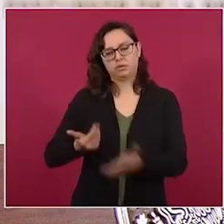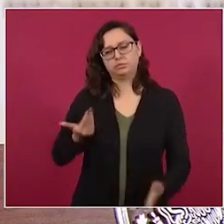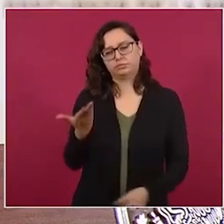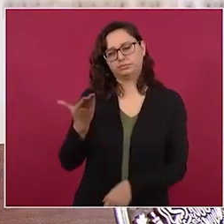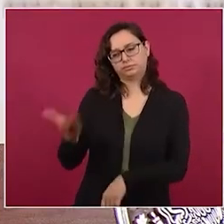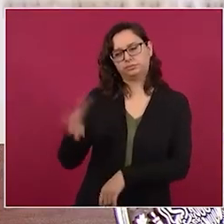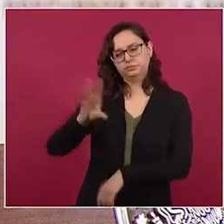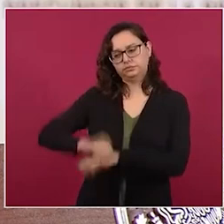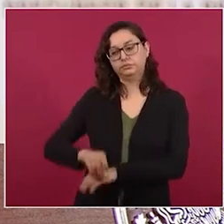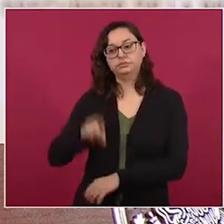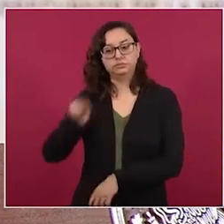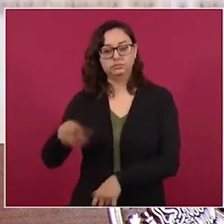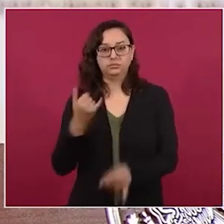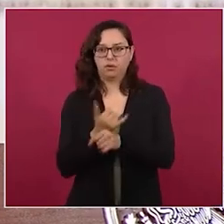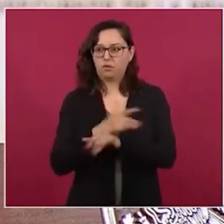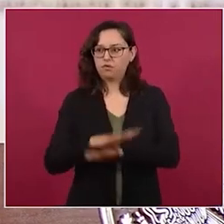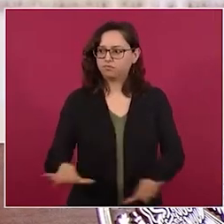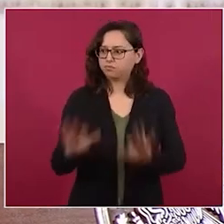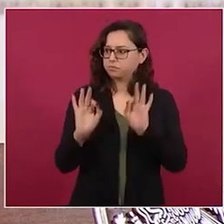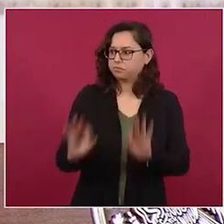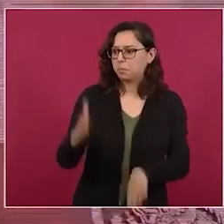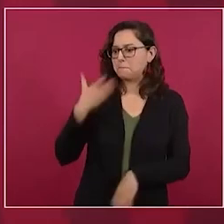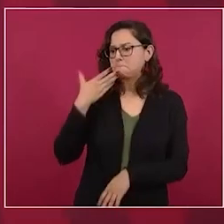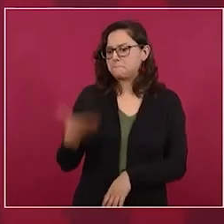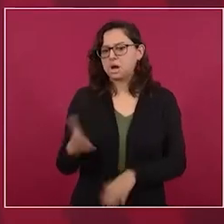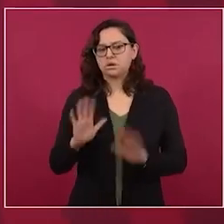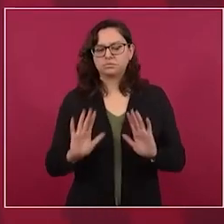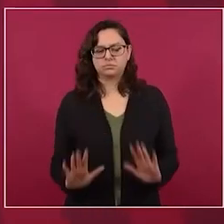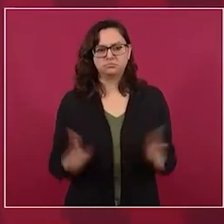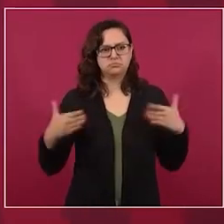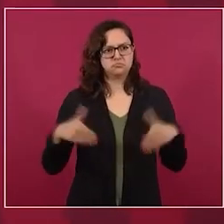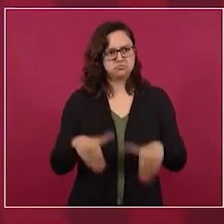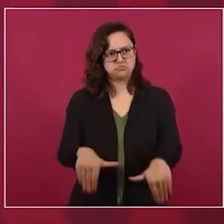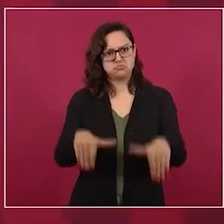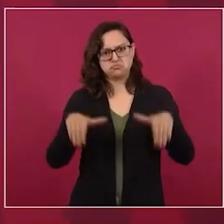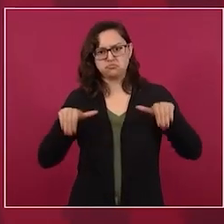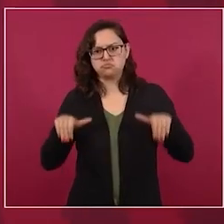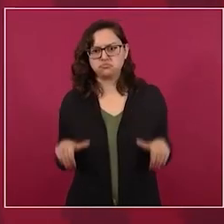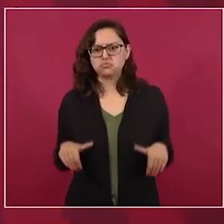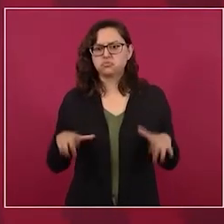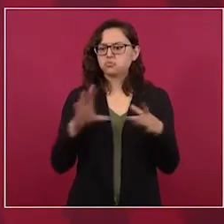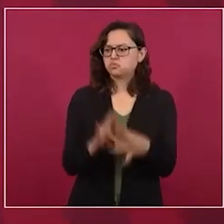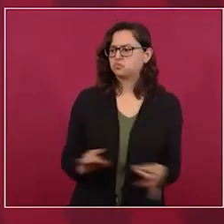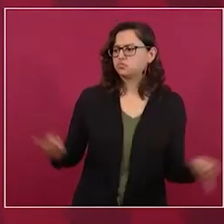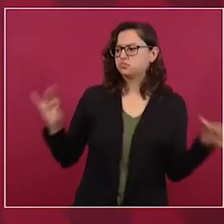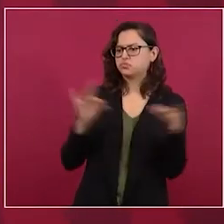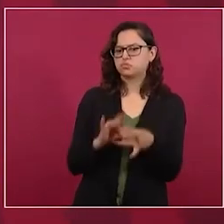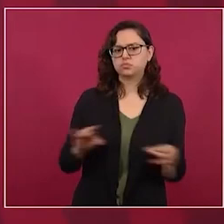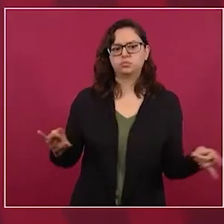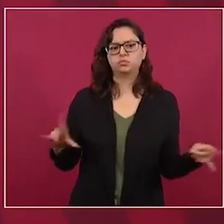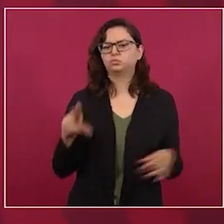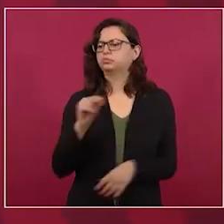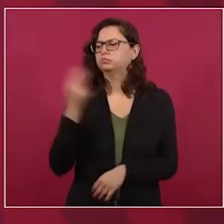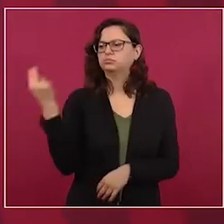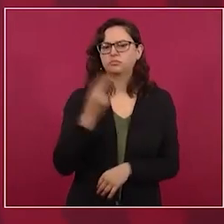con mucha objetividad, tienen capacidad para argumentar, no insultan,